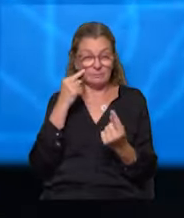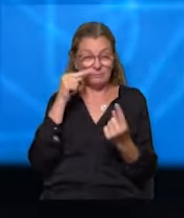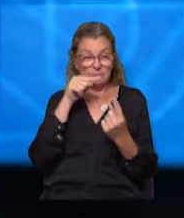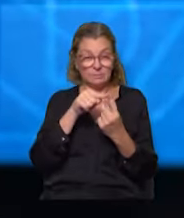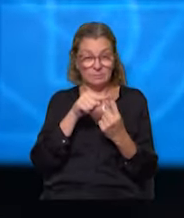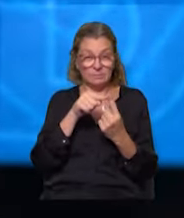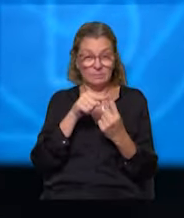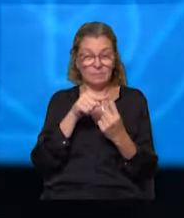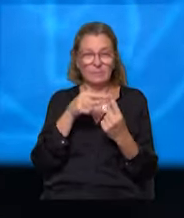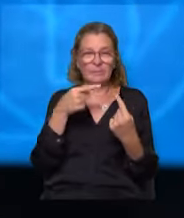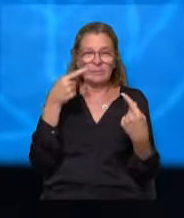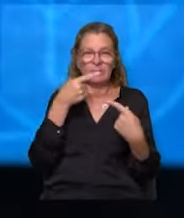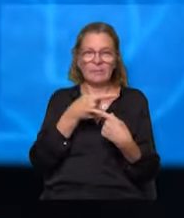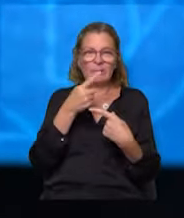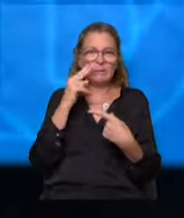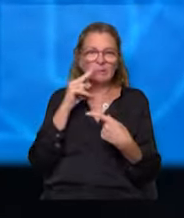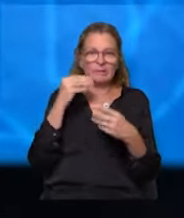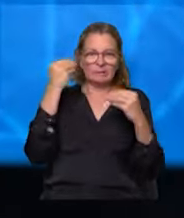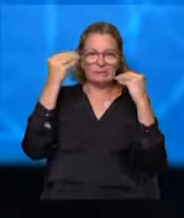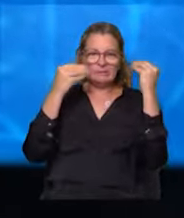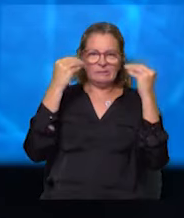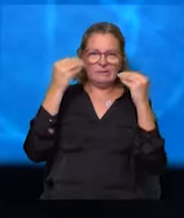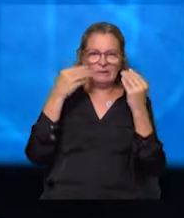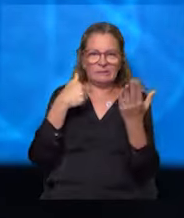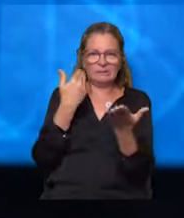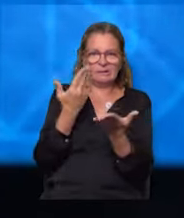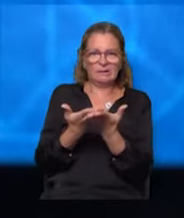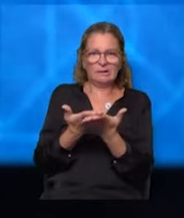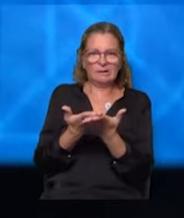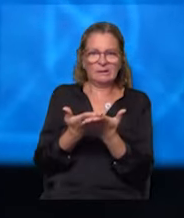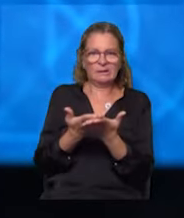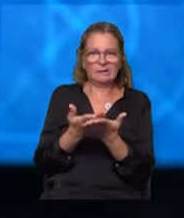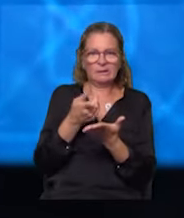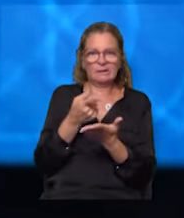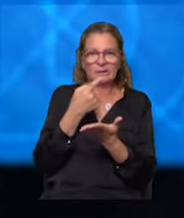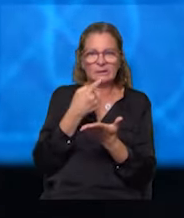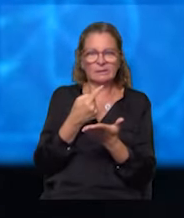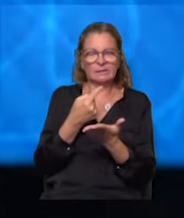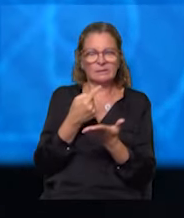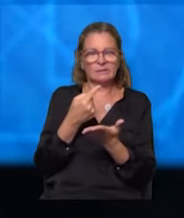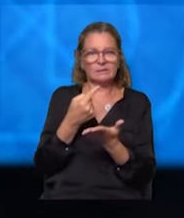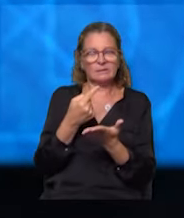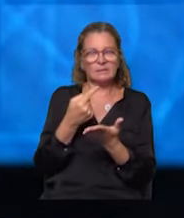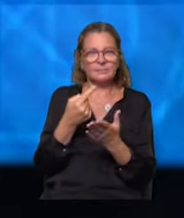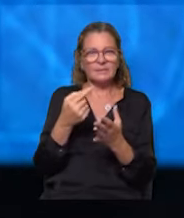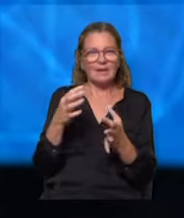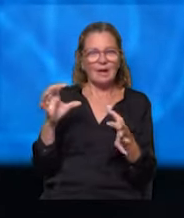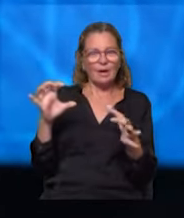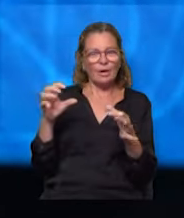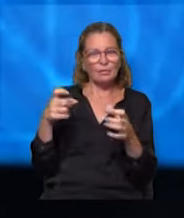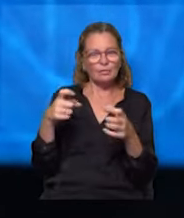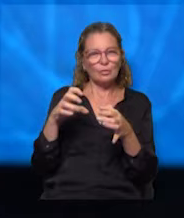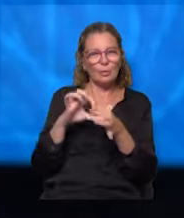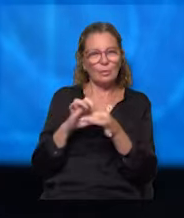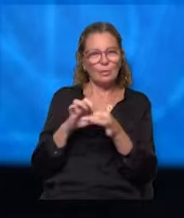la represión vemos con preocupación que las propuestas que vienen de los precandidatos de la de la coalición de gobierno son